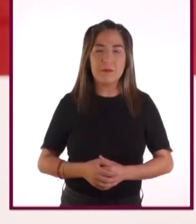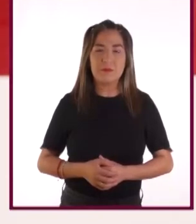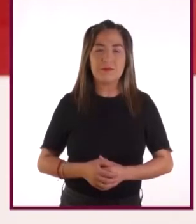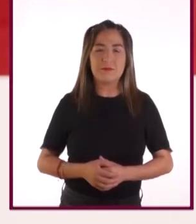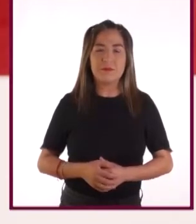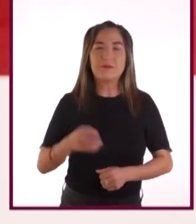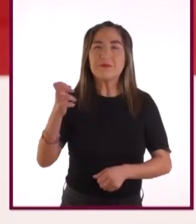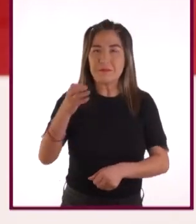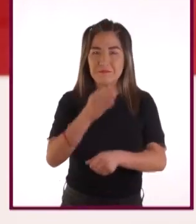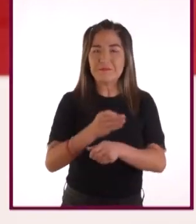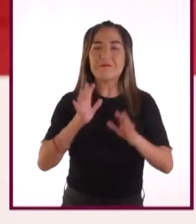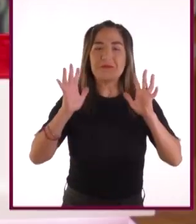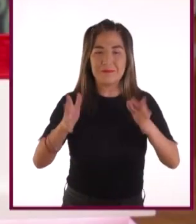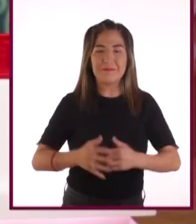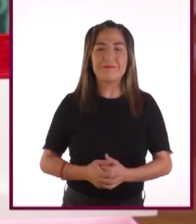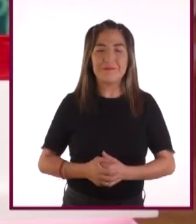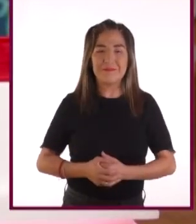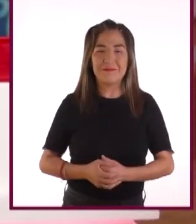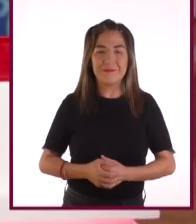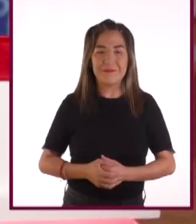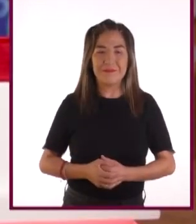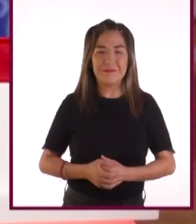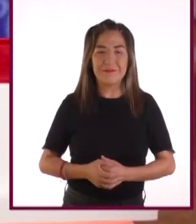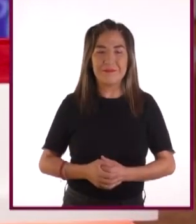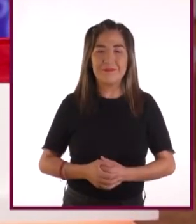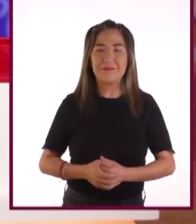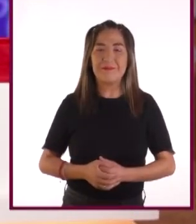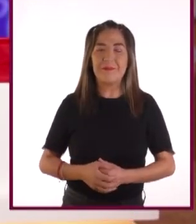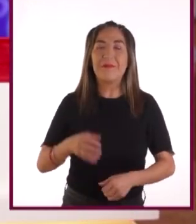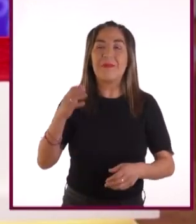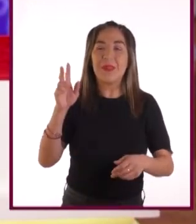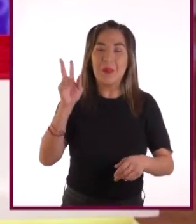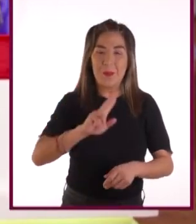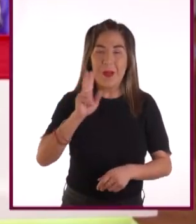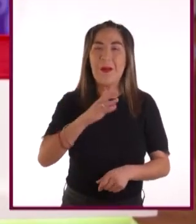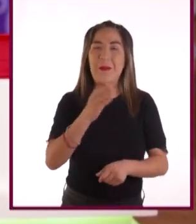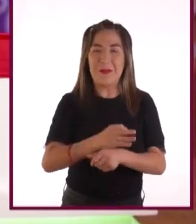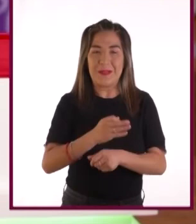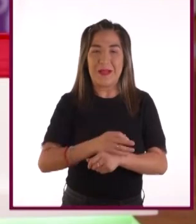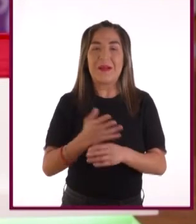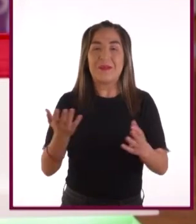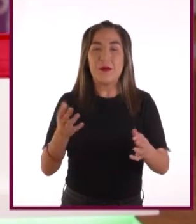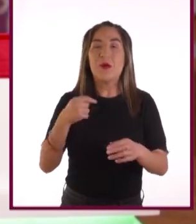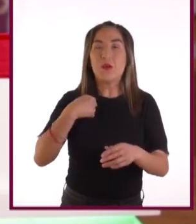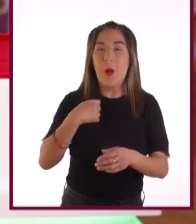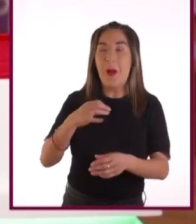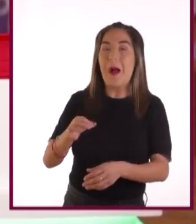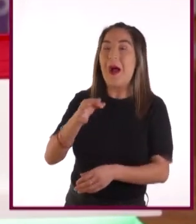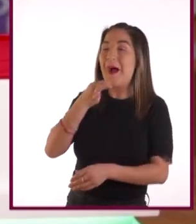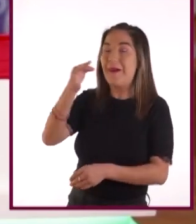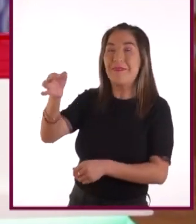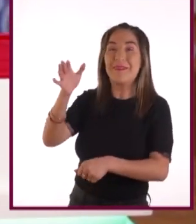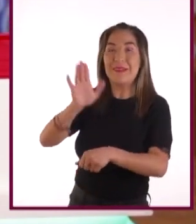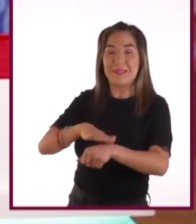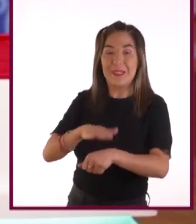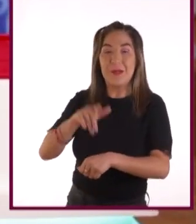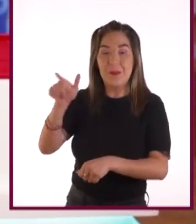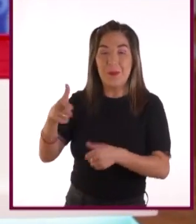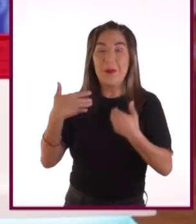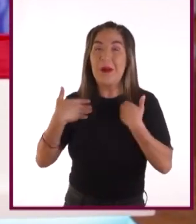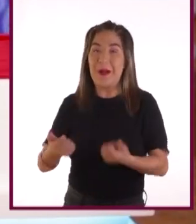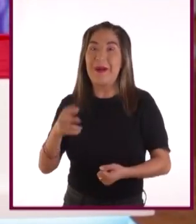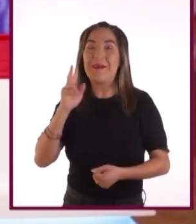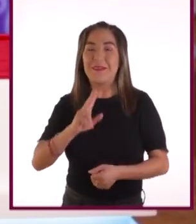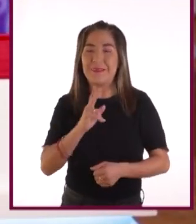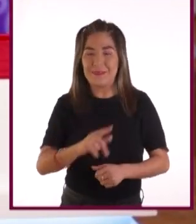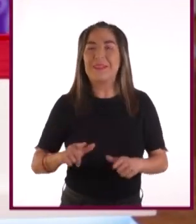Creo que ahí estaría. Elemental. Pues ahora viene lo divertido. Te voy a enviar un mensaje y espero que lo